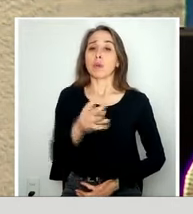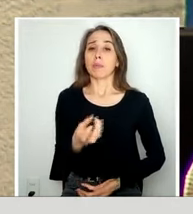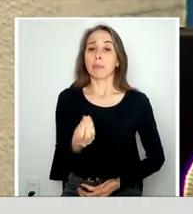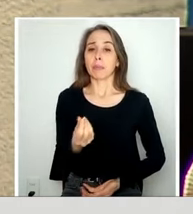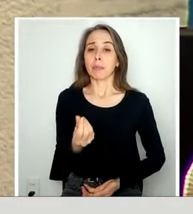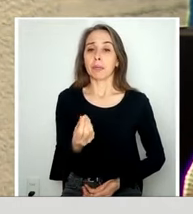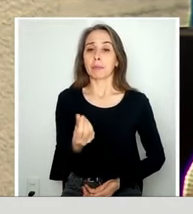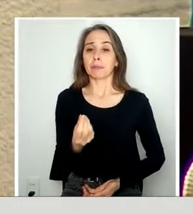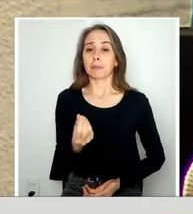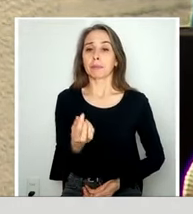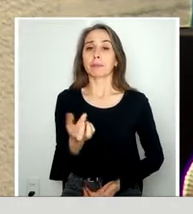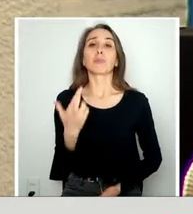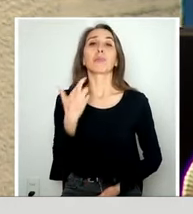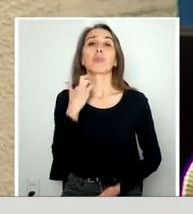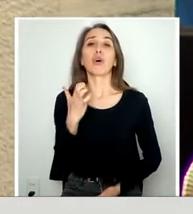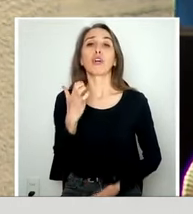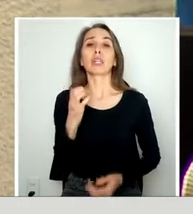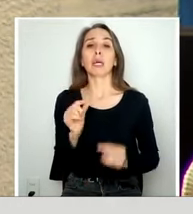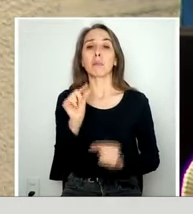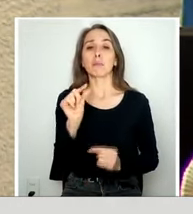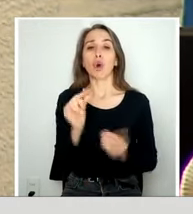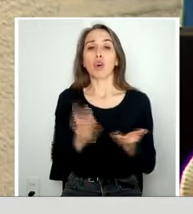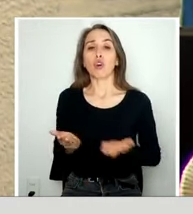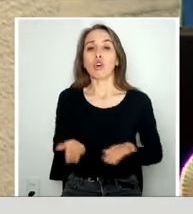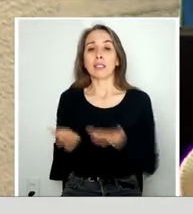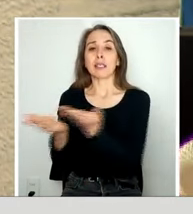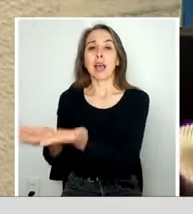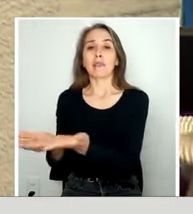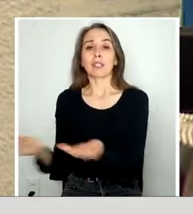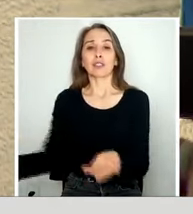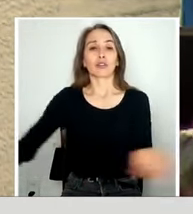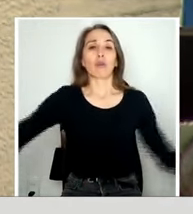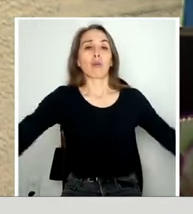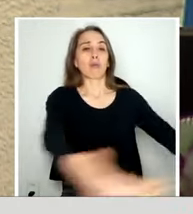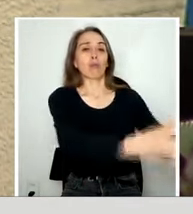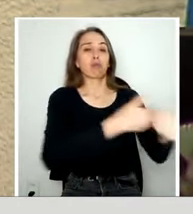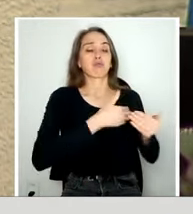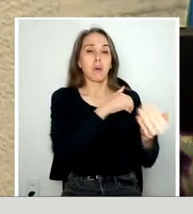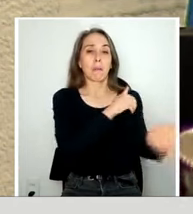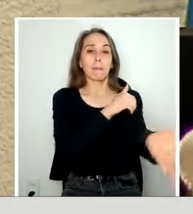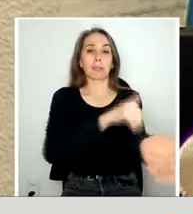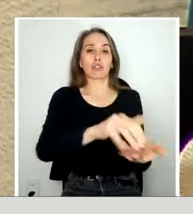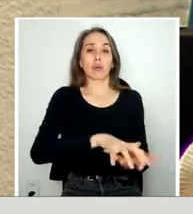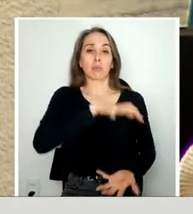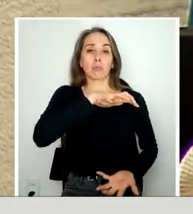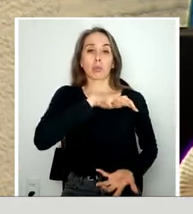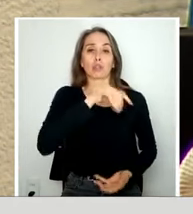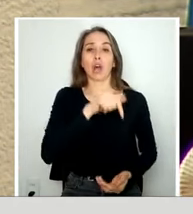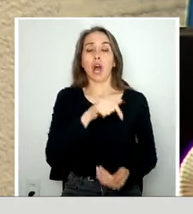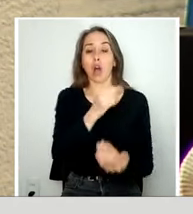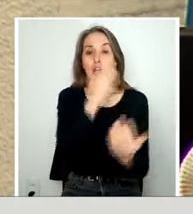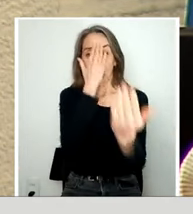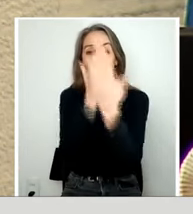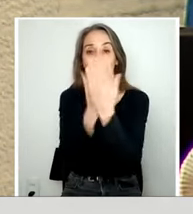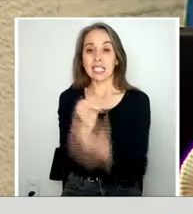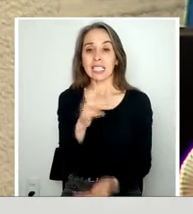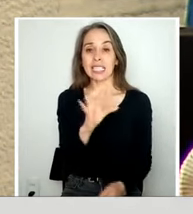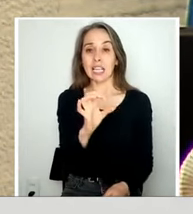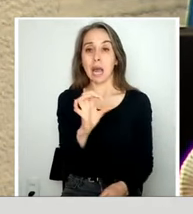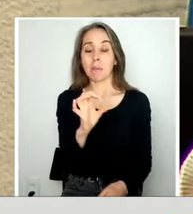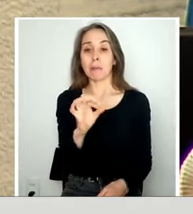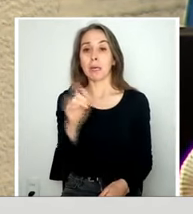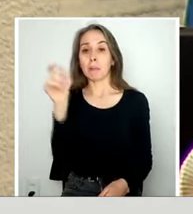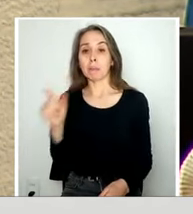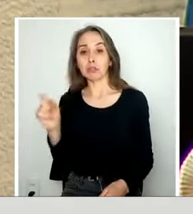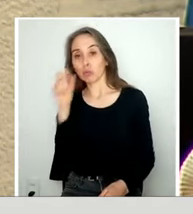porque prestan poco y recaudaban mucho ahora se han enfrentado a que le salieron al camino